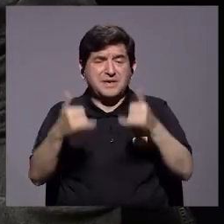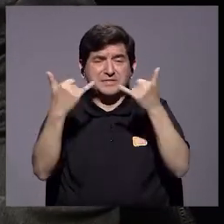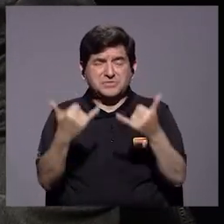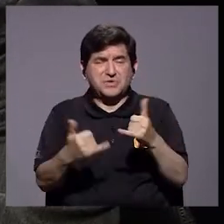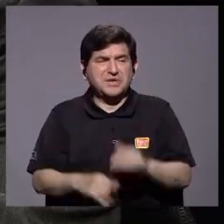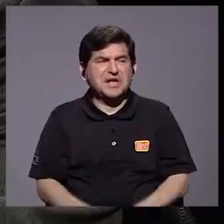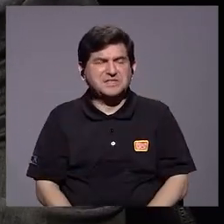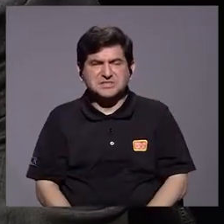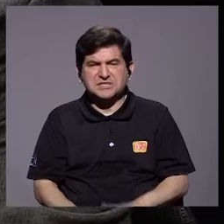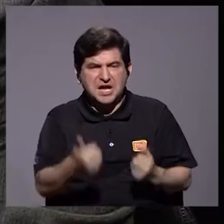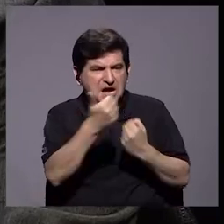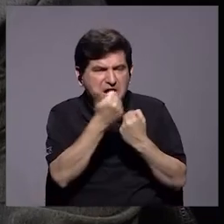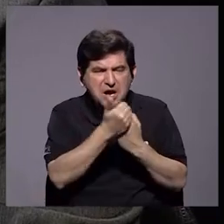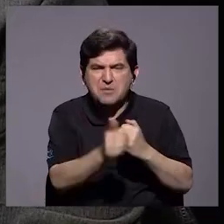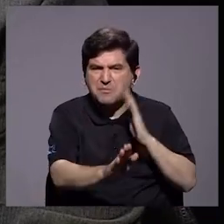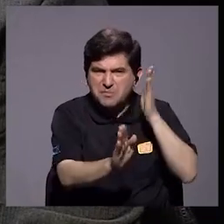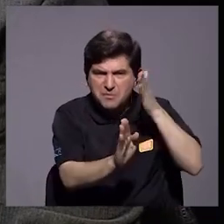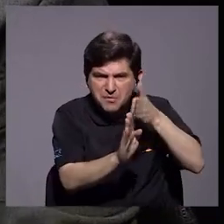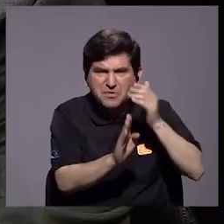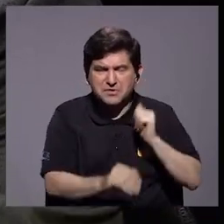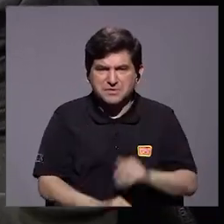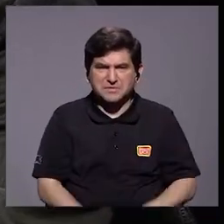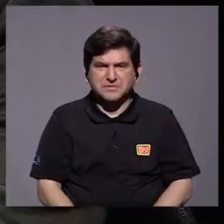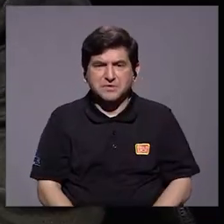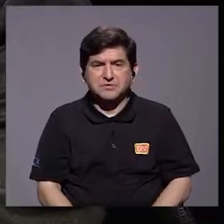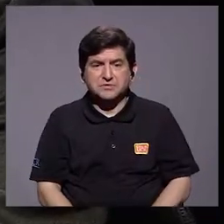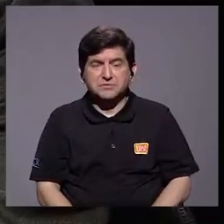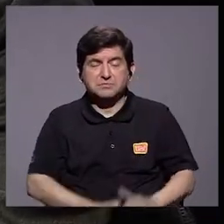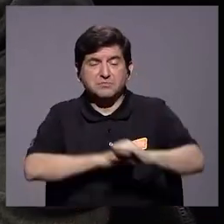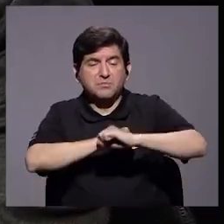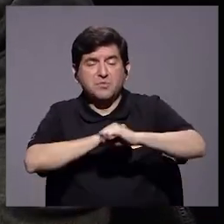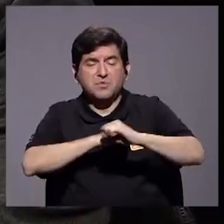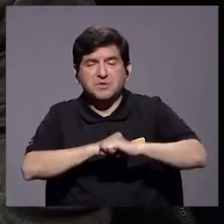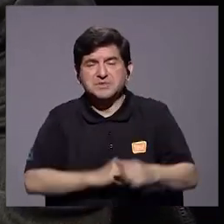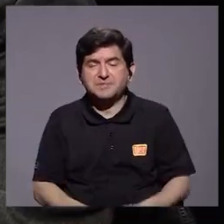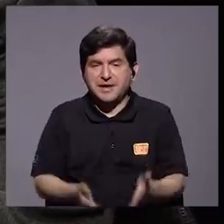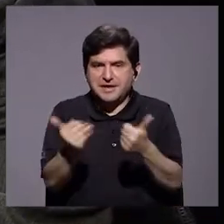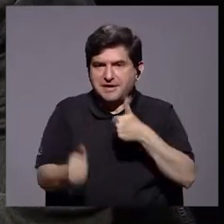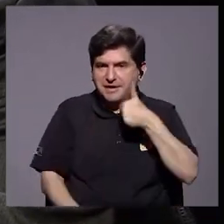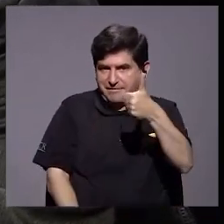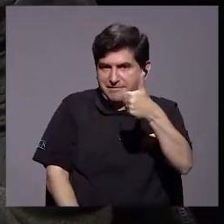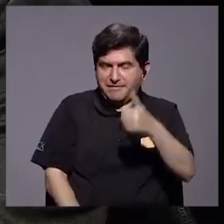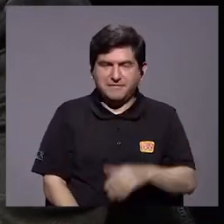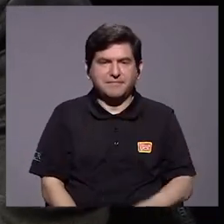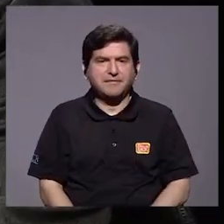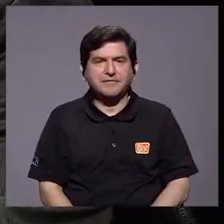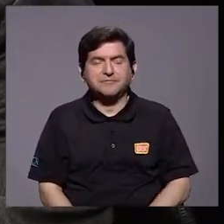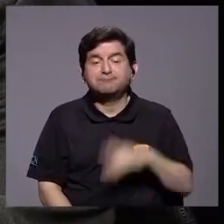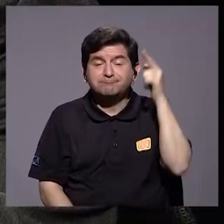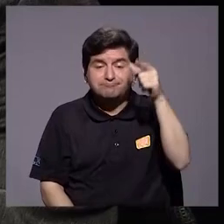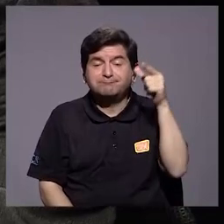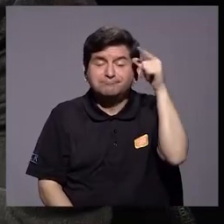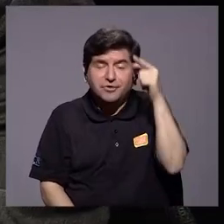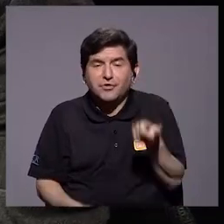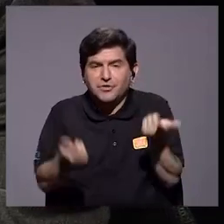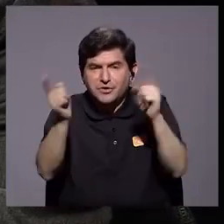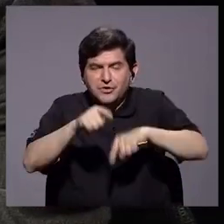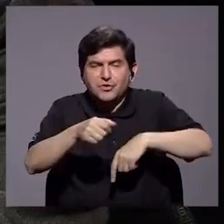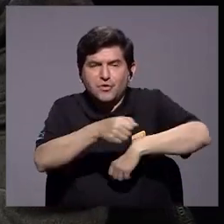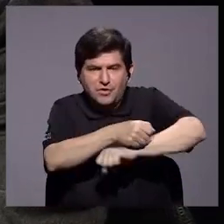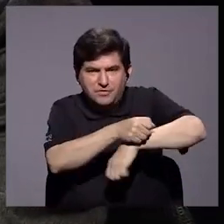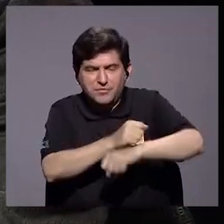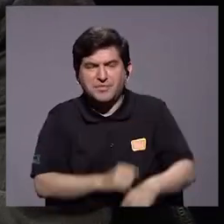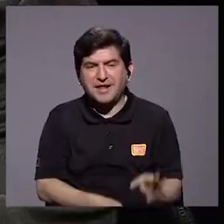donde los anunciantes siempre se apuestan a ganar como debes bueno como es lógico en el fútbol donde la